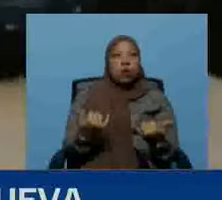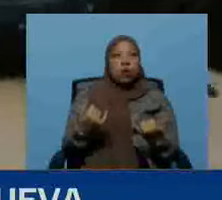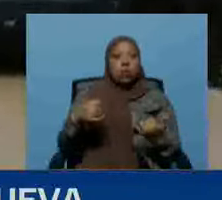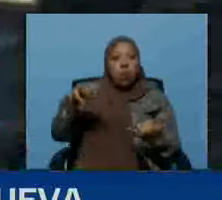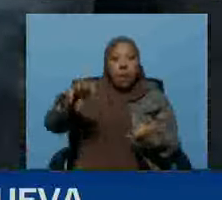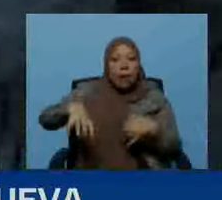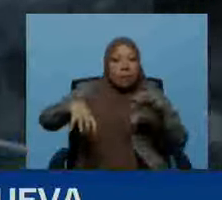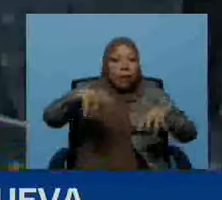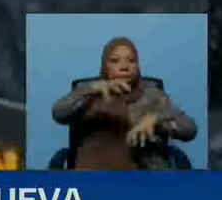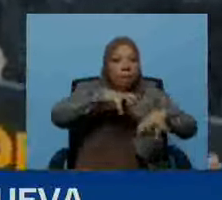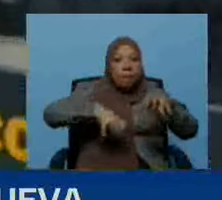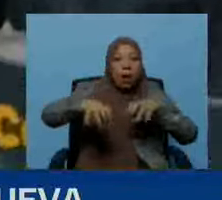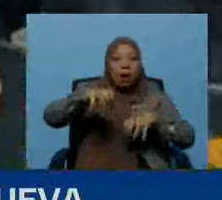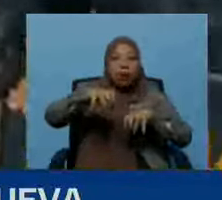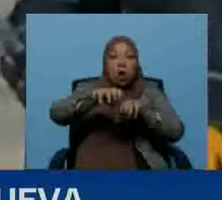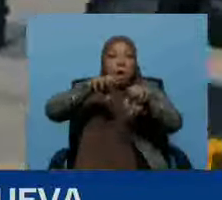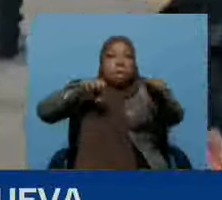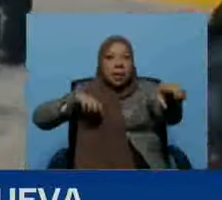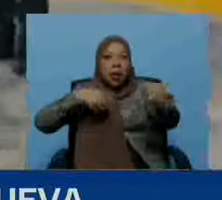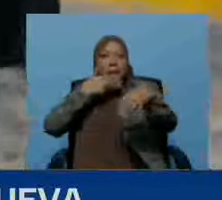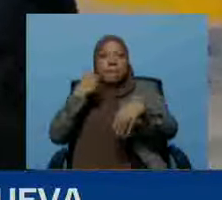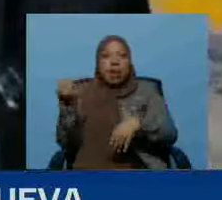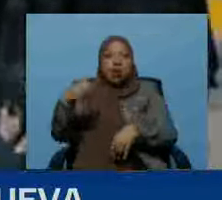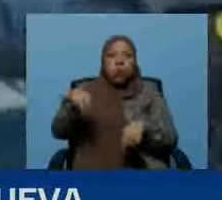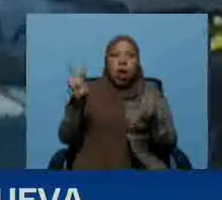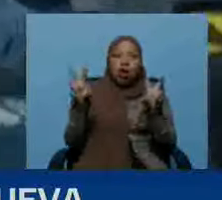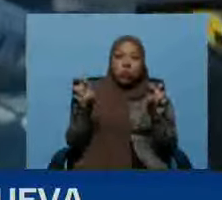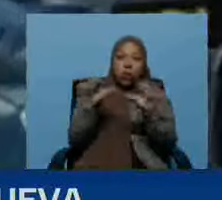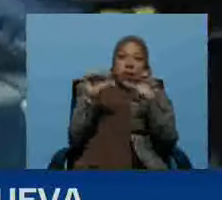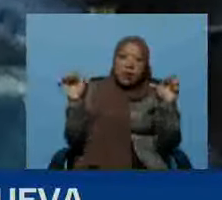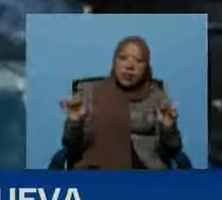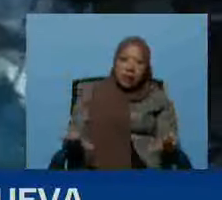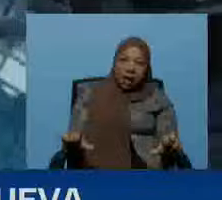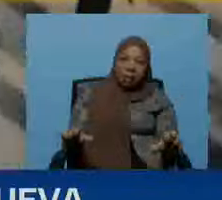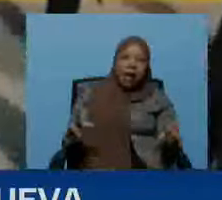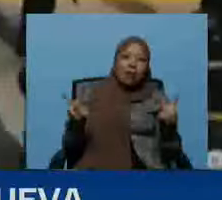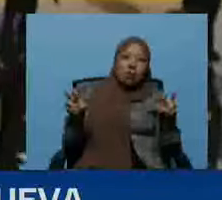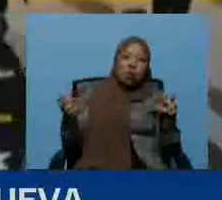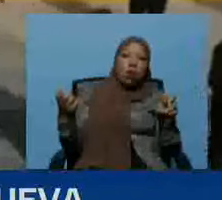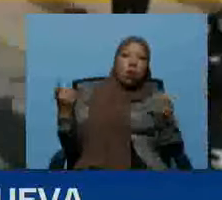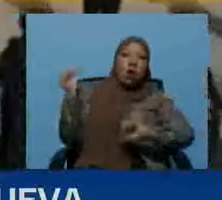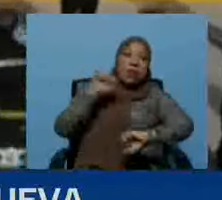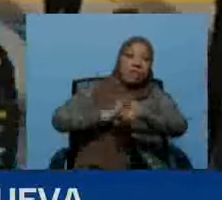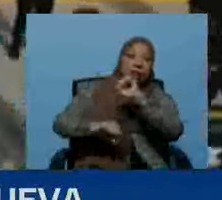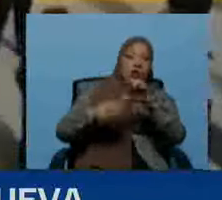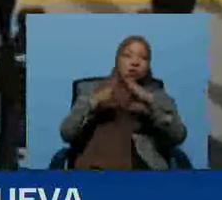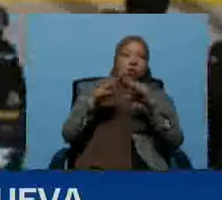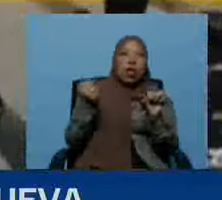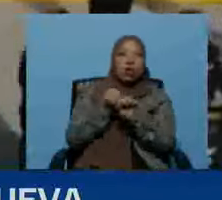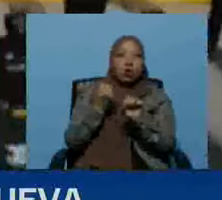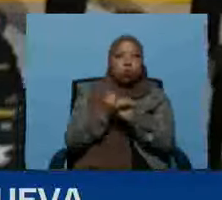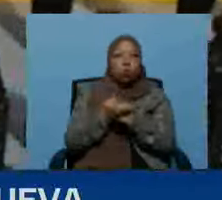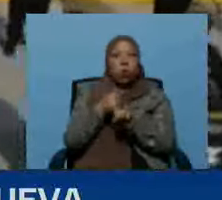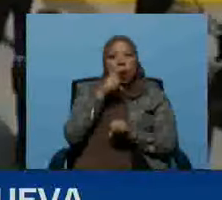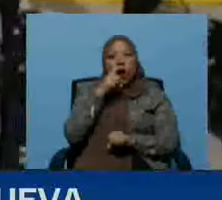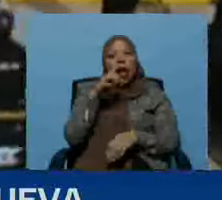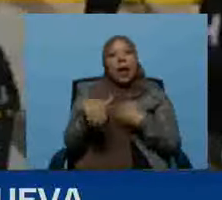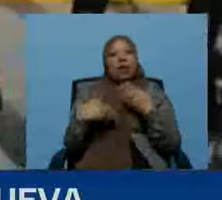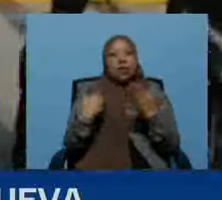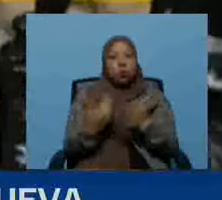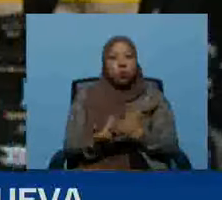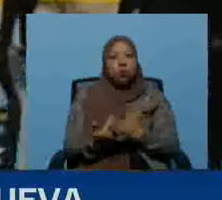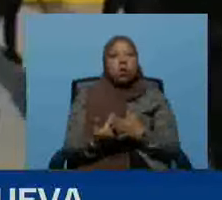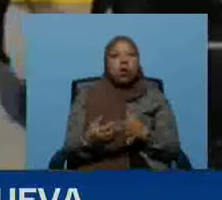despliegue operacional ajustada a la nueva estructura del sistema defensivo territorial a través de